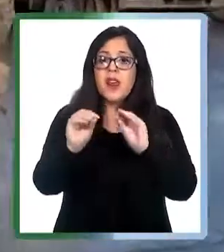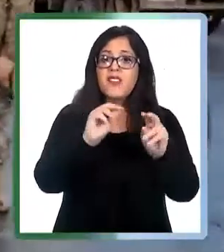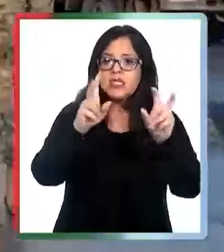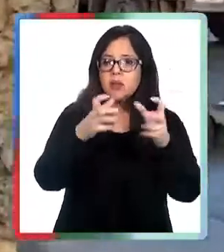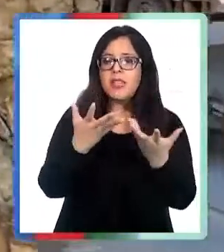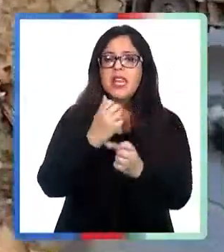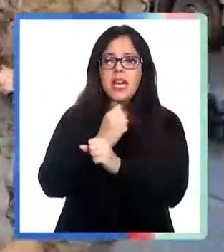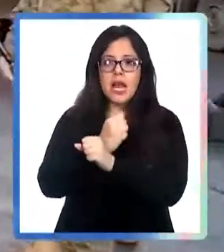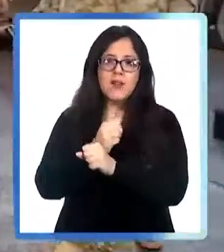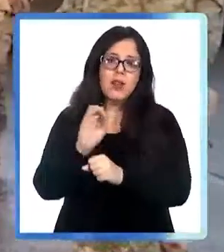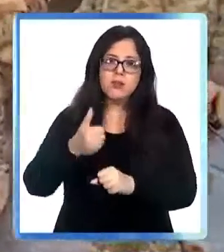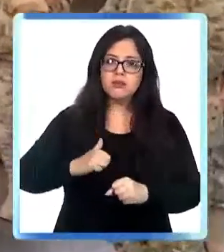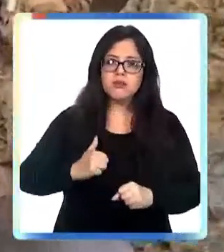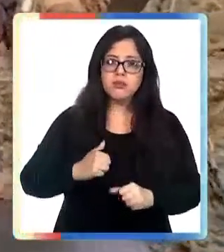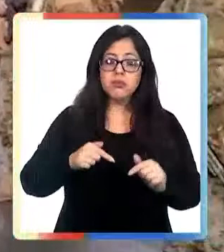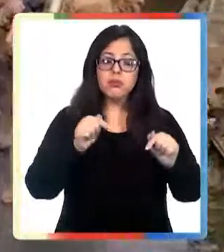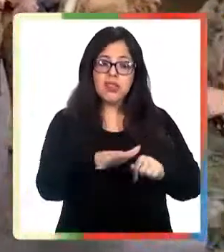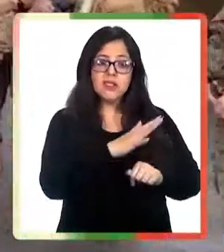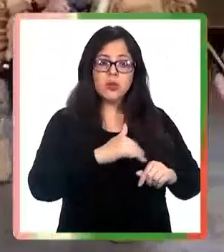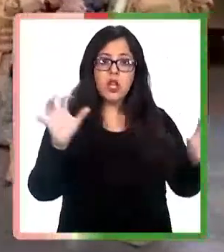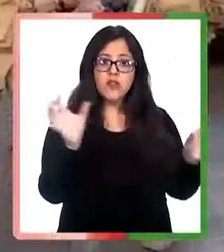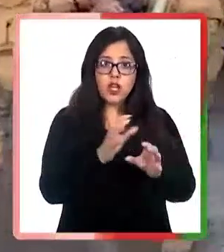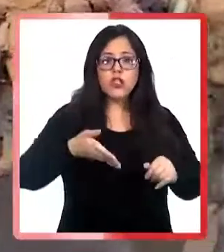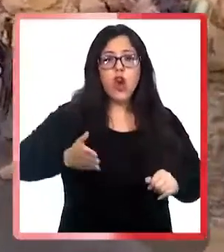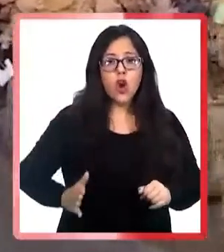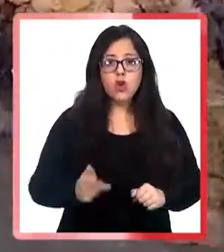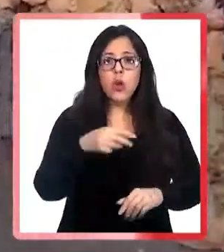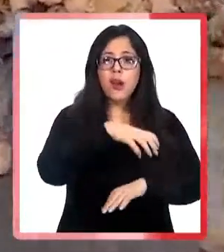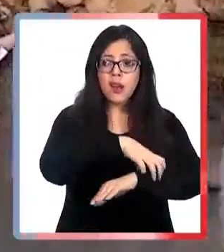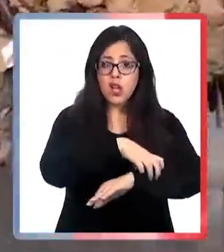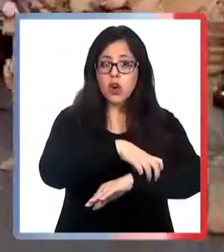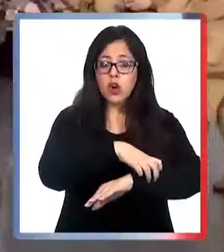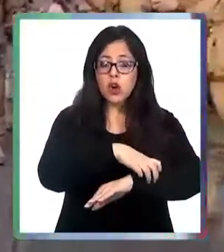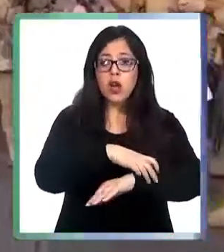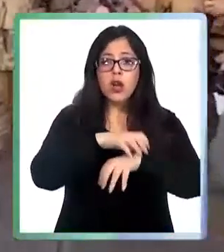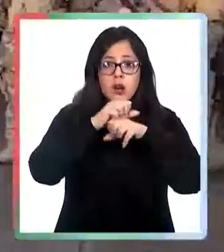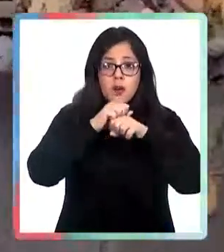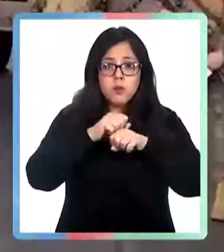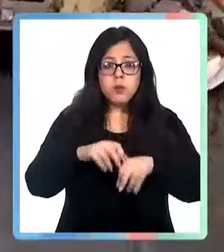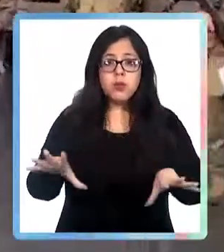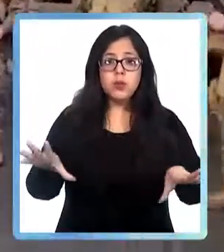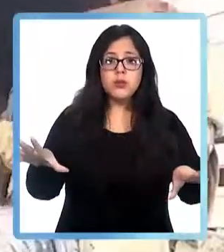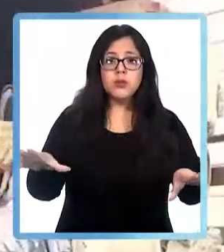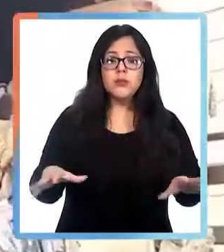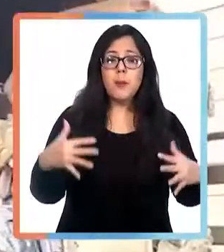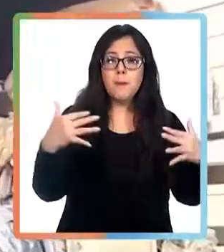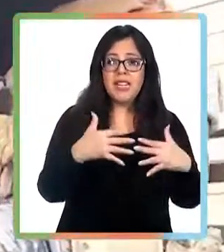policial. Mientras los hechos de violencia continúan en la región, el despliegue